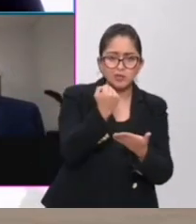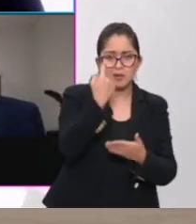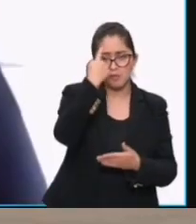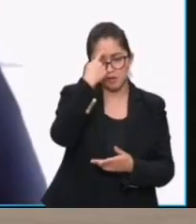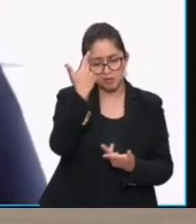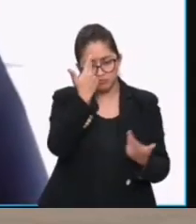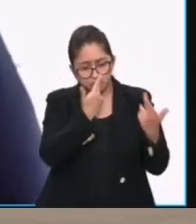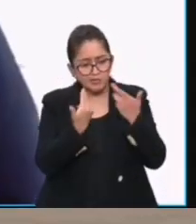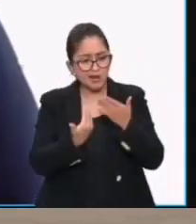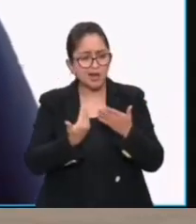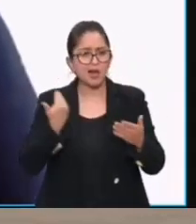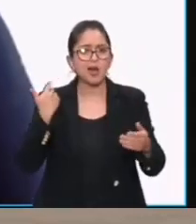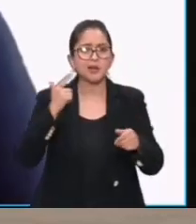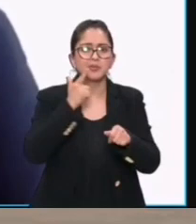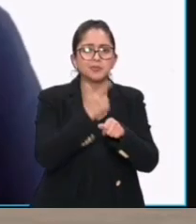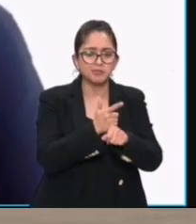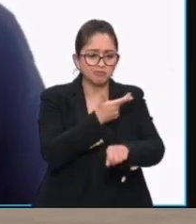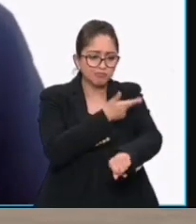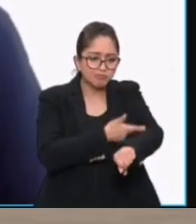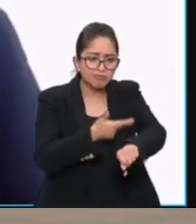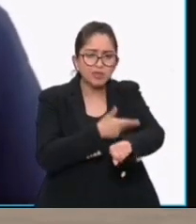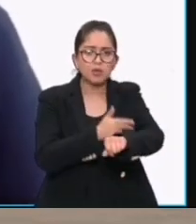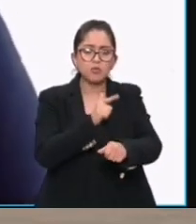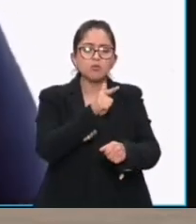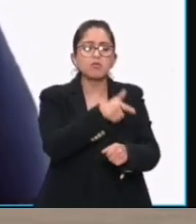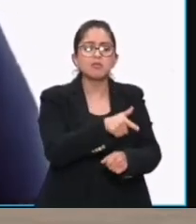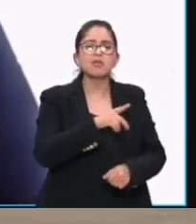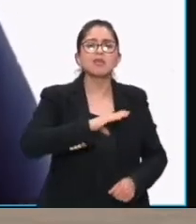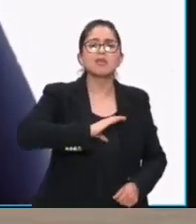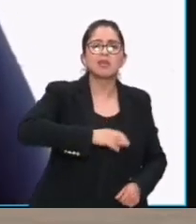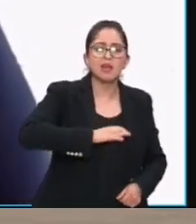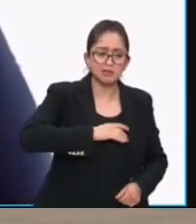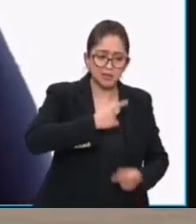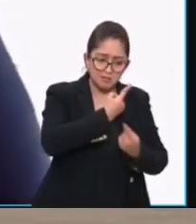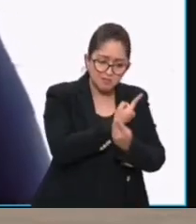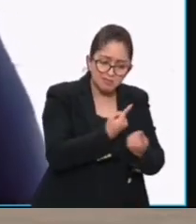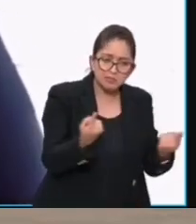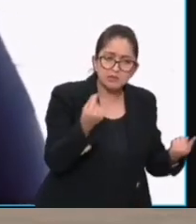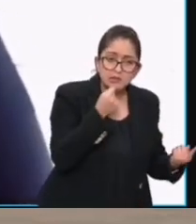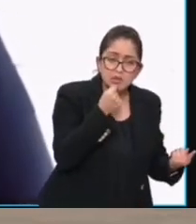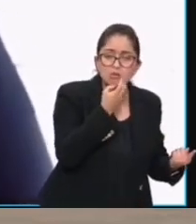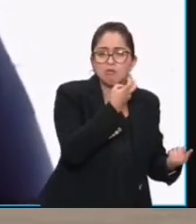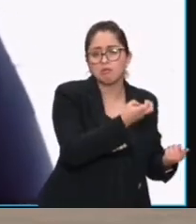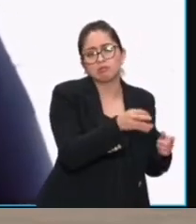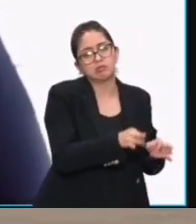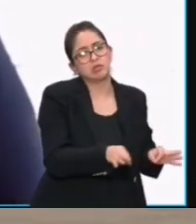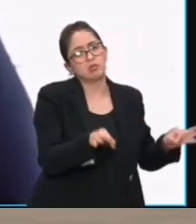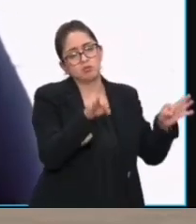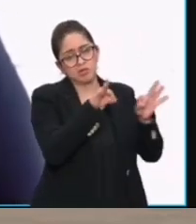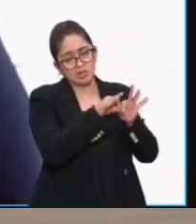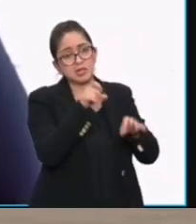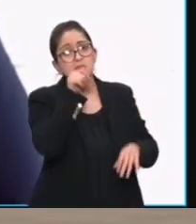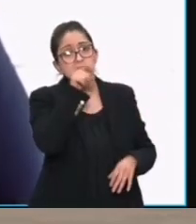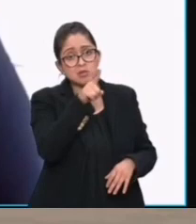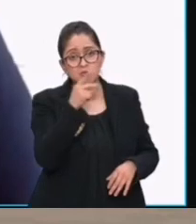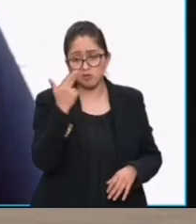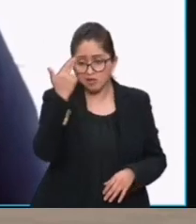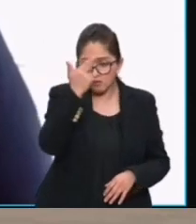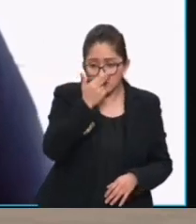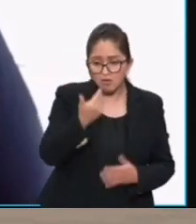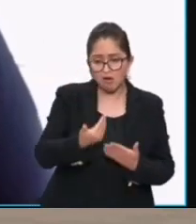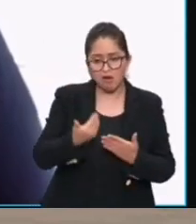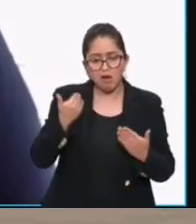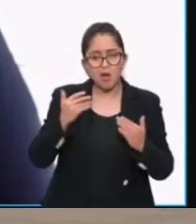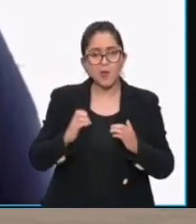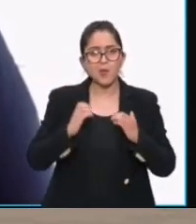prevención y diagnóstico y la atención del cáncer infantil debe ser una prioridad, así como la prevención y detección del cáncer de mama